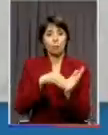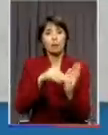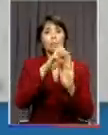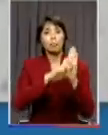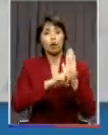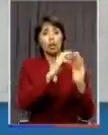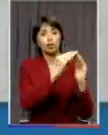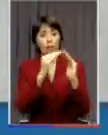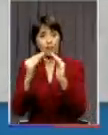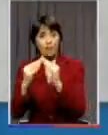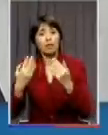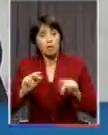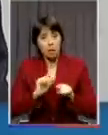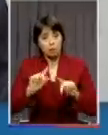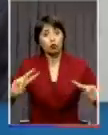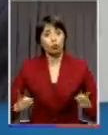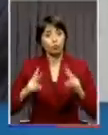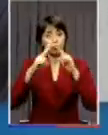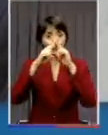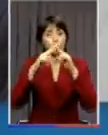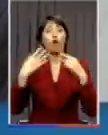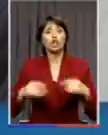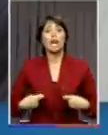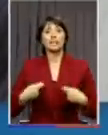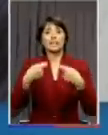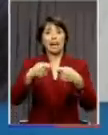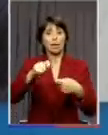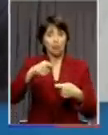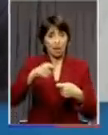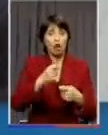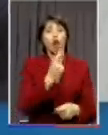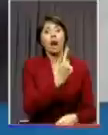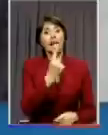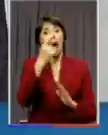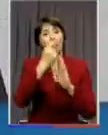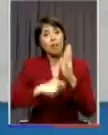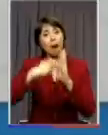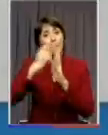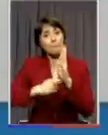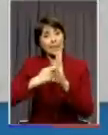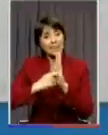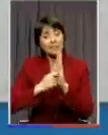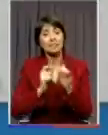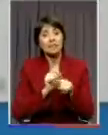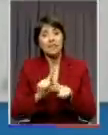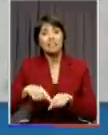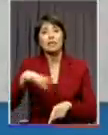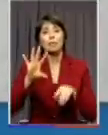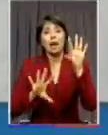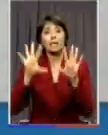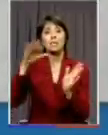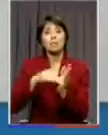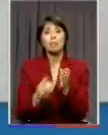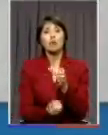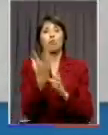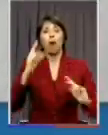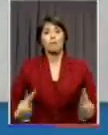están iniciados o entregados. Y cada mes se inician más de 15.000 obras nuevas.